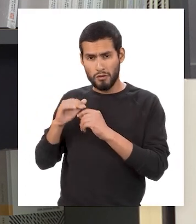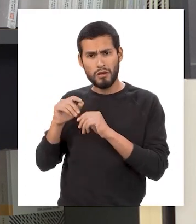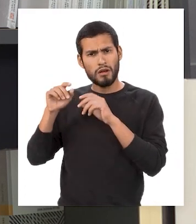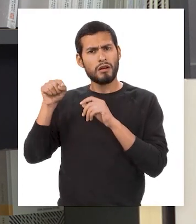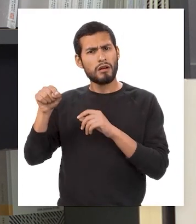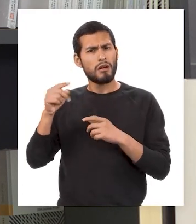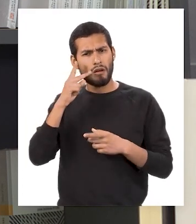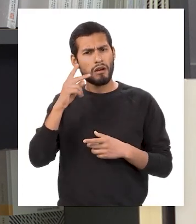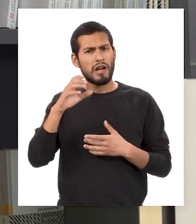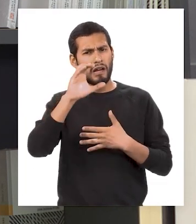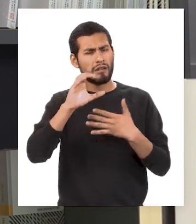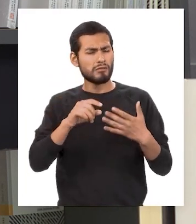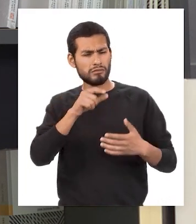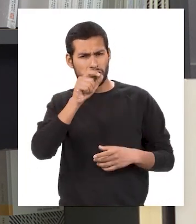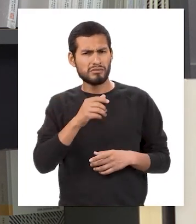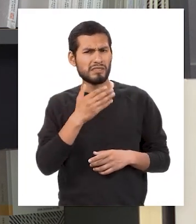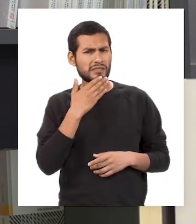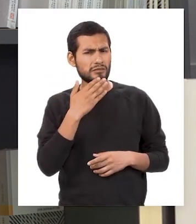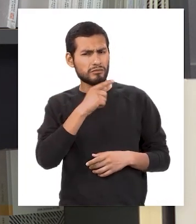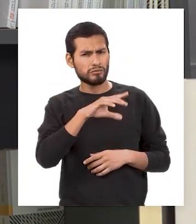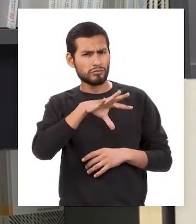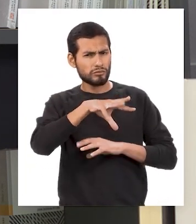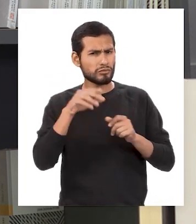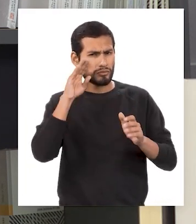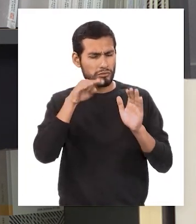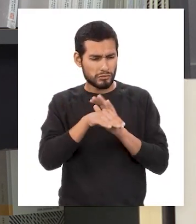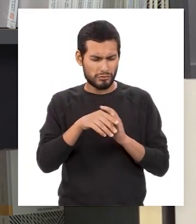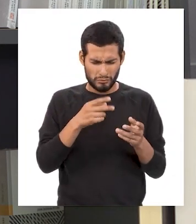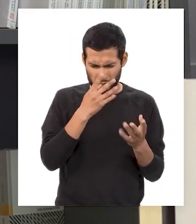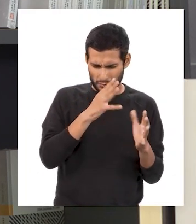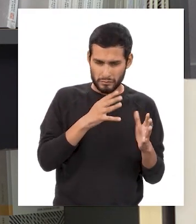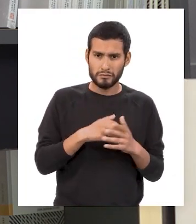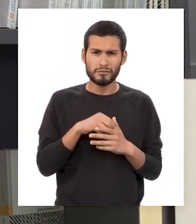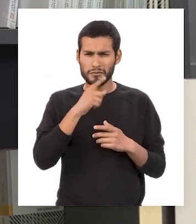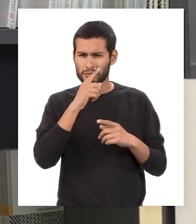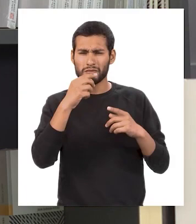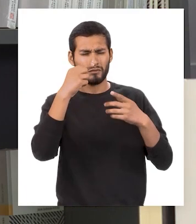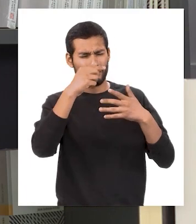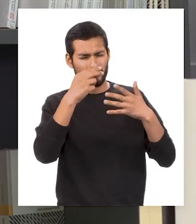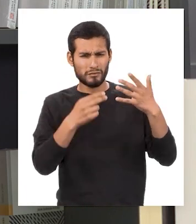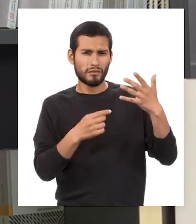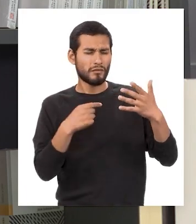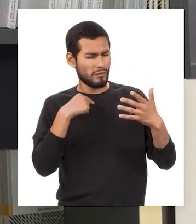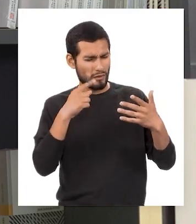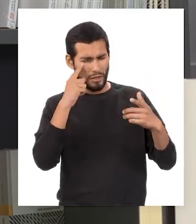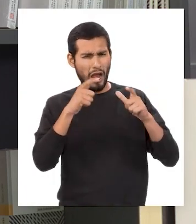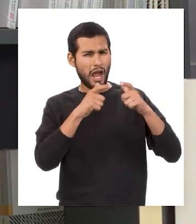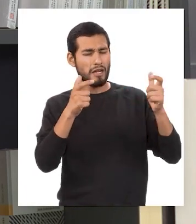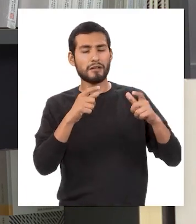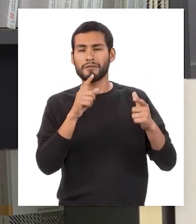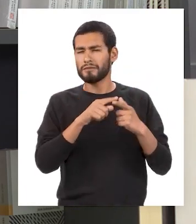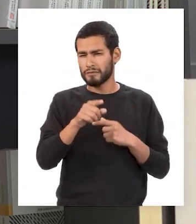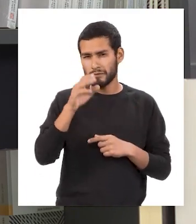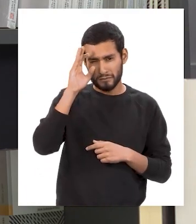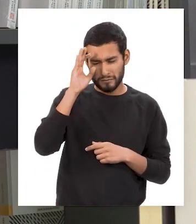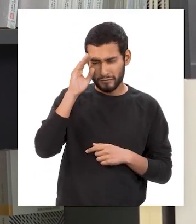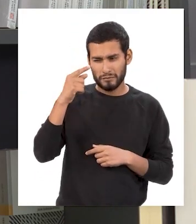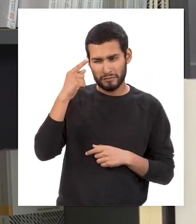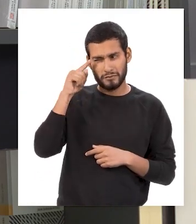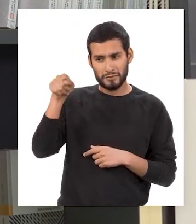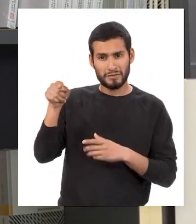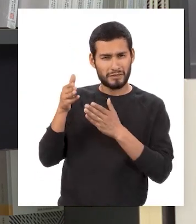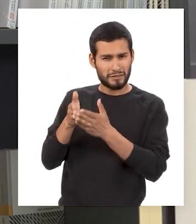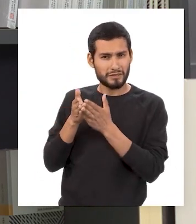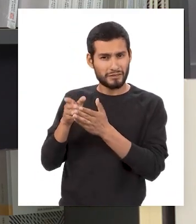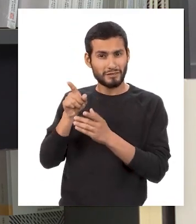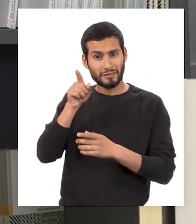un telegrama con las características del delincuente del robo al banco. Y aunque estas eran muy generales, Fix creía que se trataba de